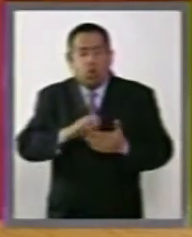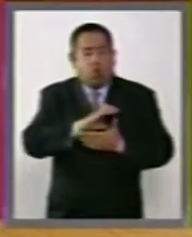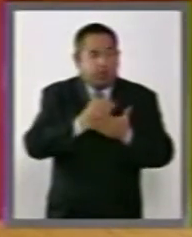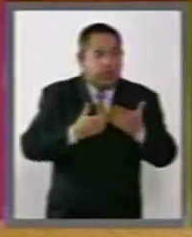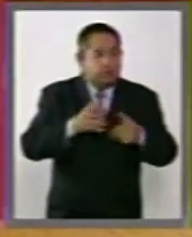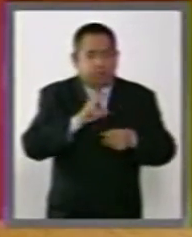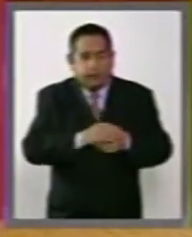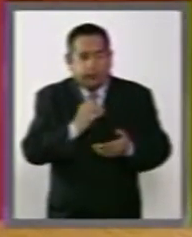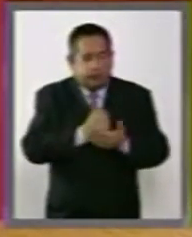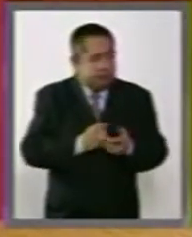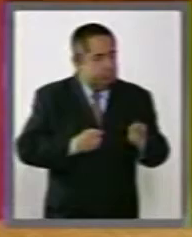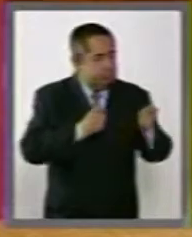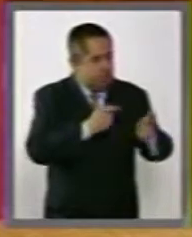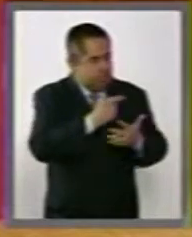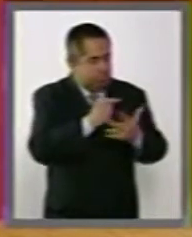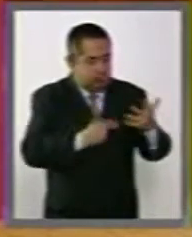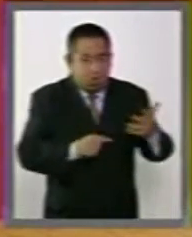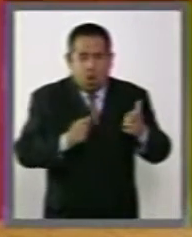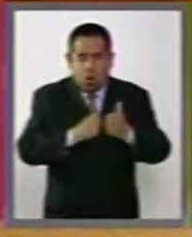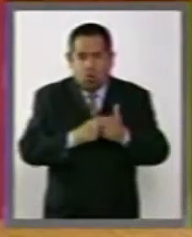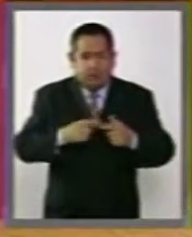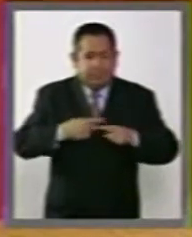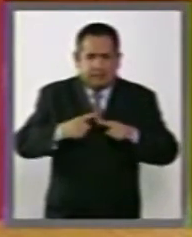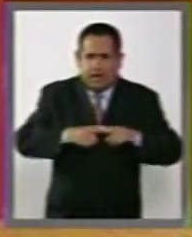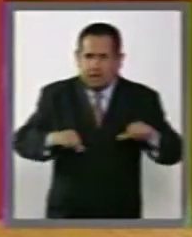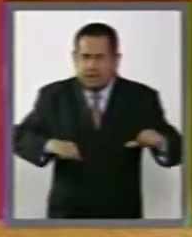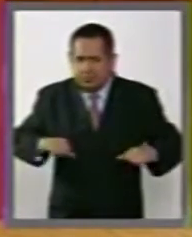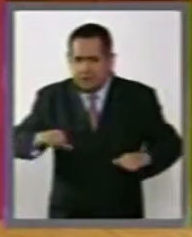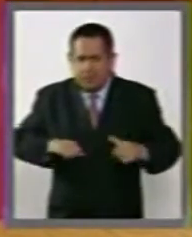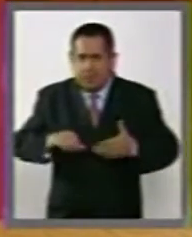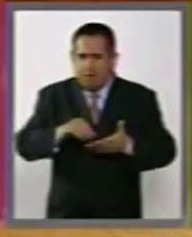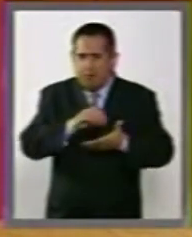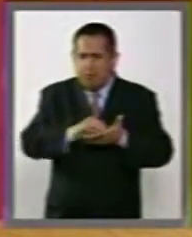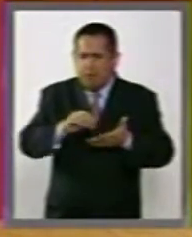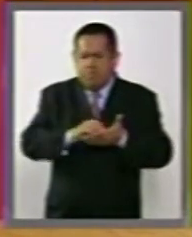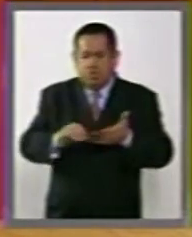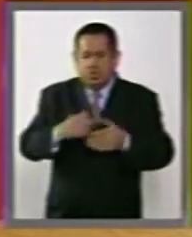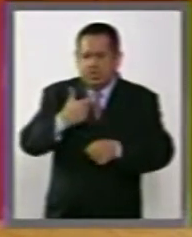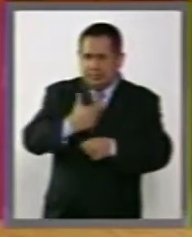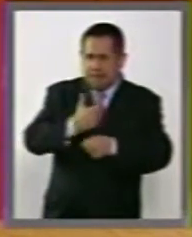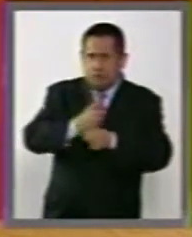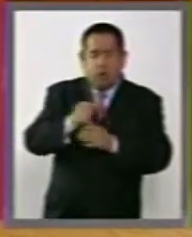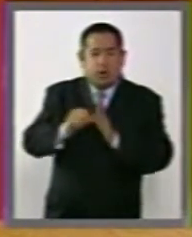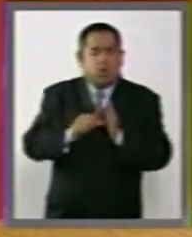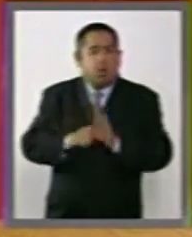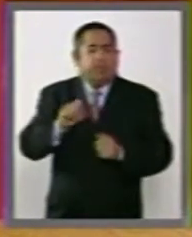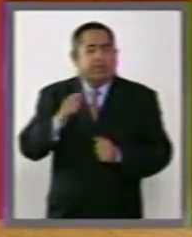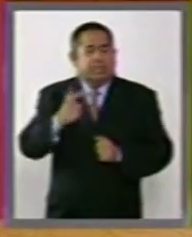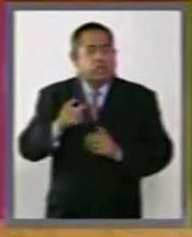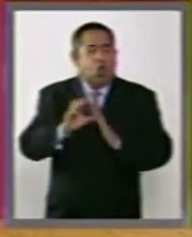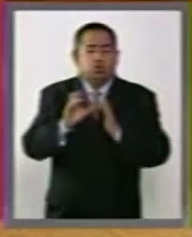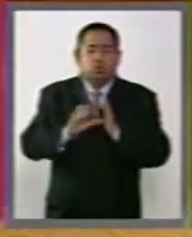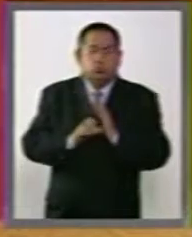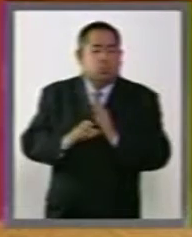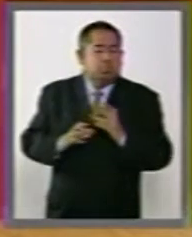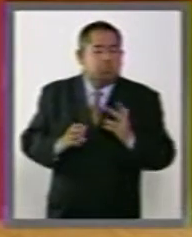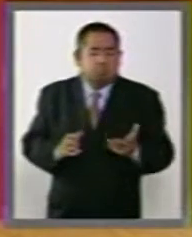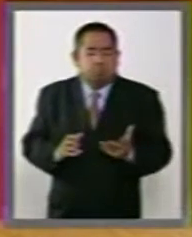o permisionarios que se vinculen con las actividades previstas en el párrafo 7 del artículo 27 de la Constitución